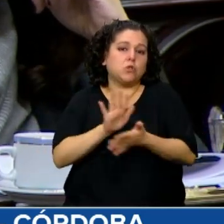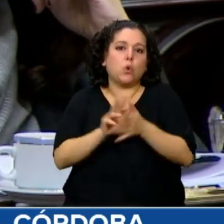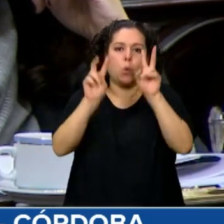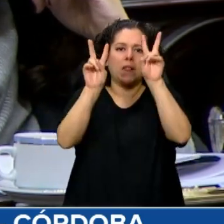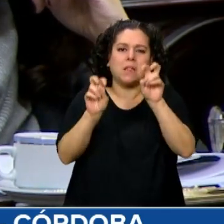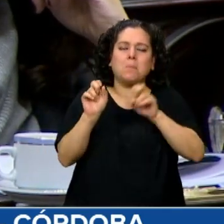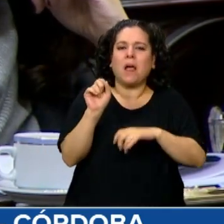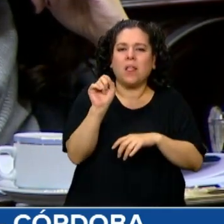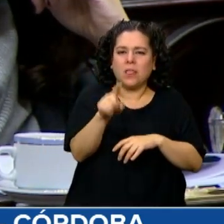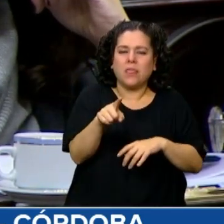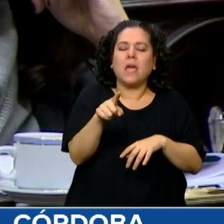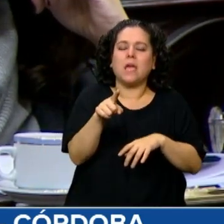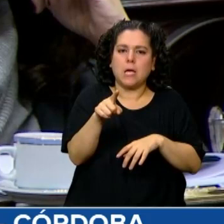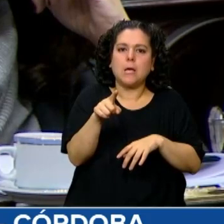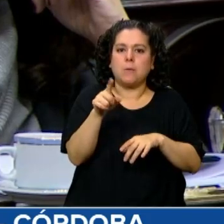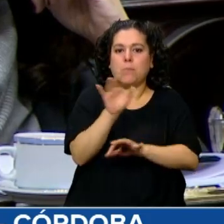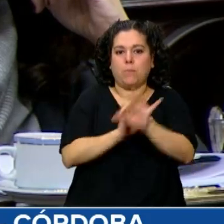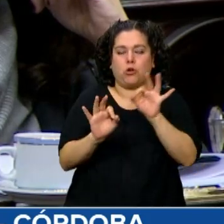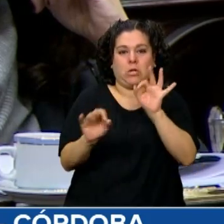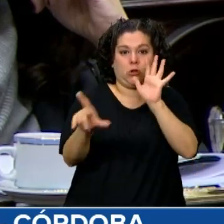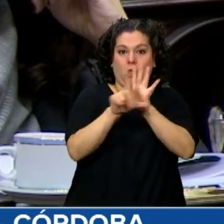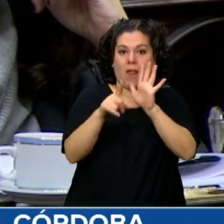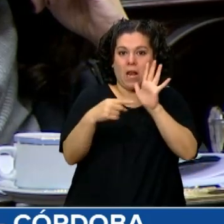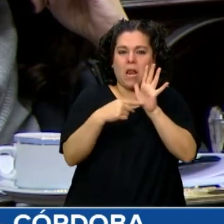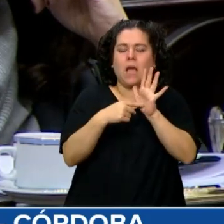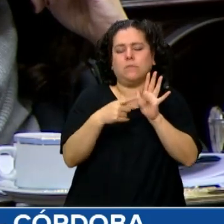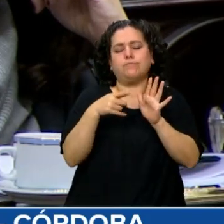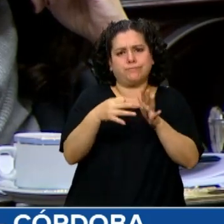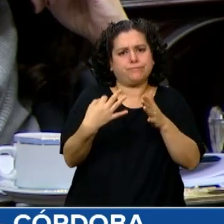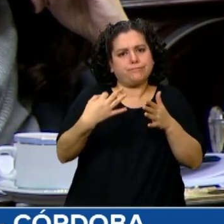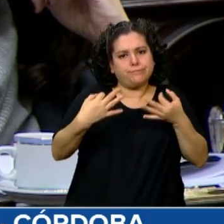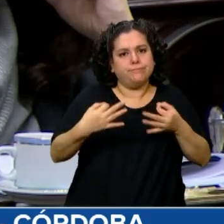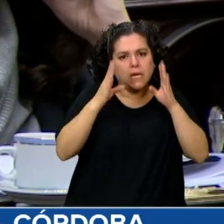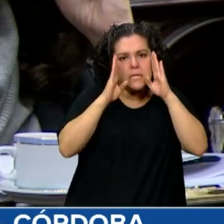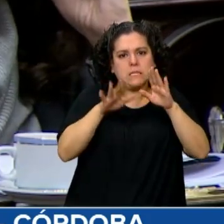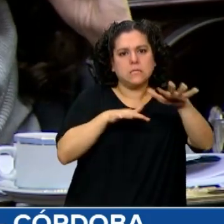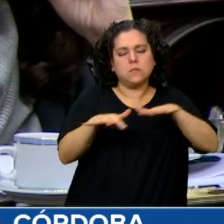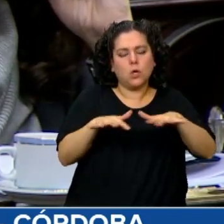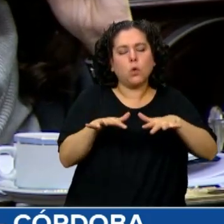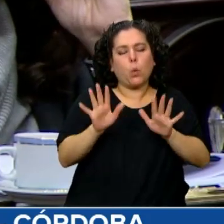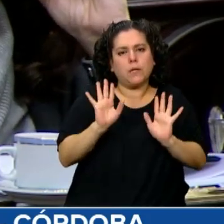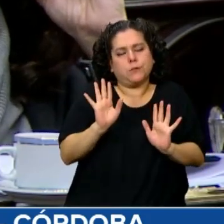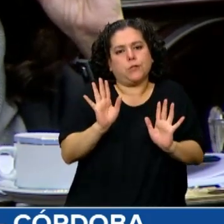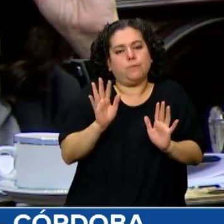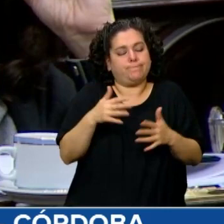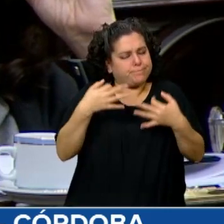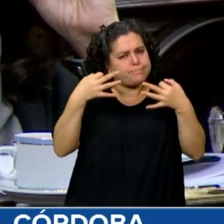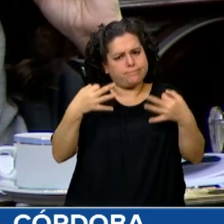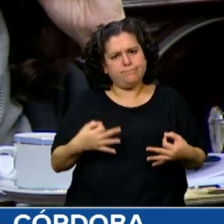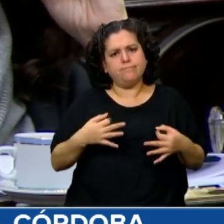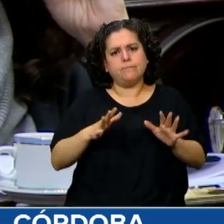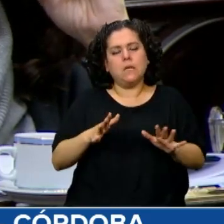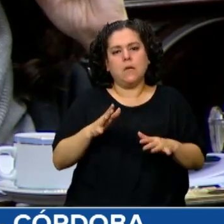de este proyecto, que atiende una situación evidentemente